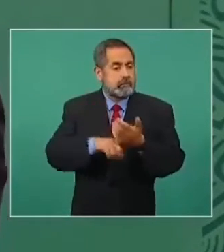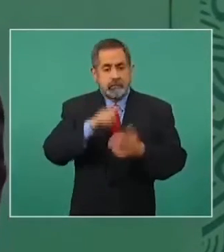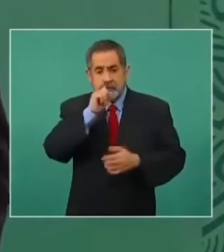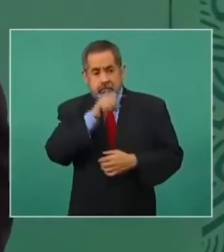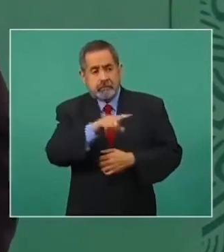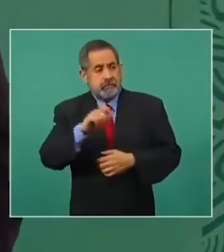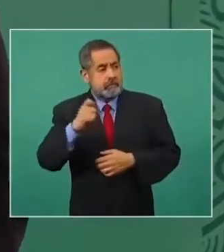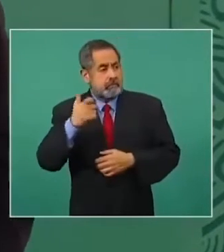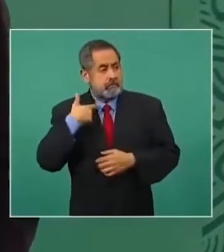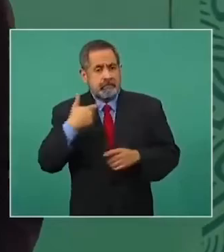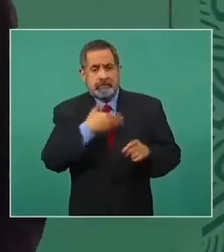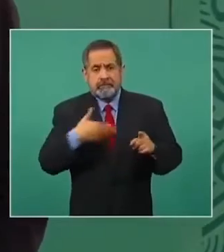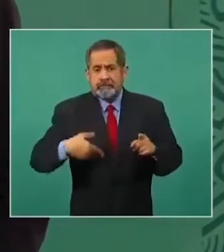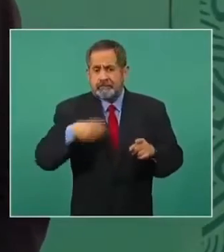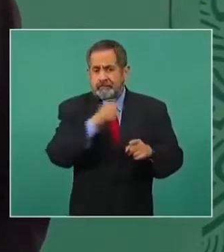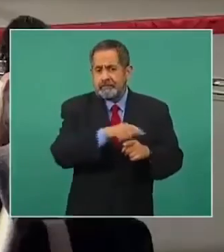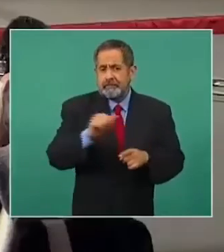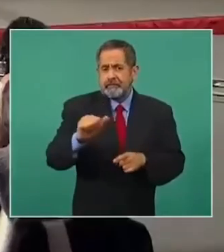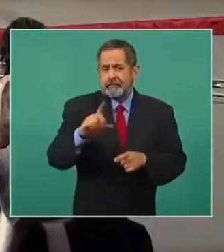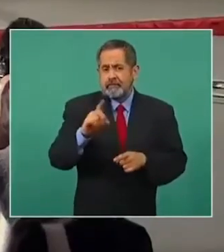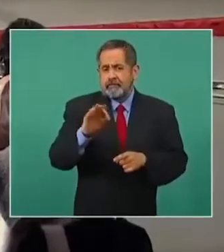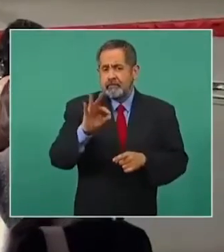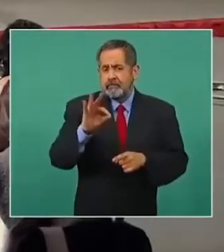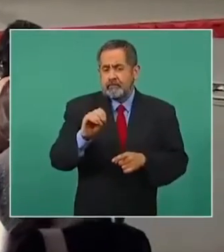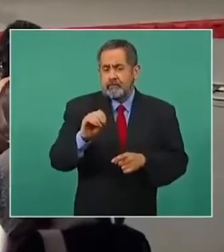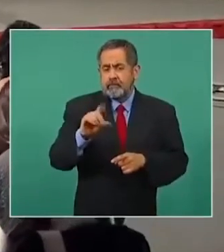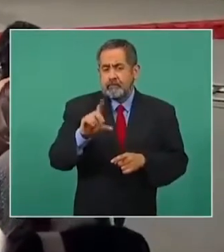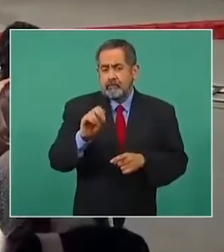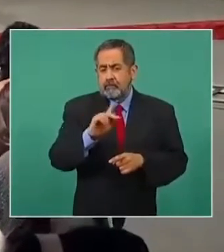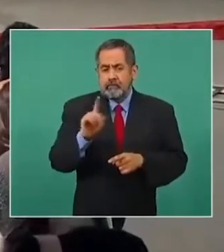López Mateos, del PRI,